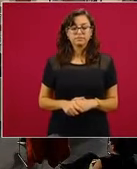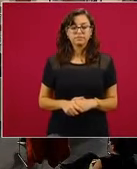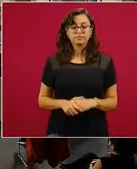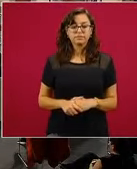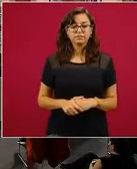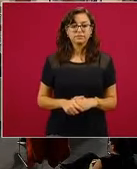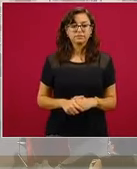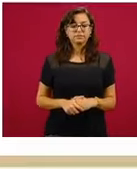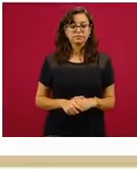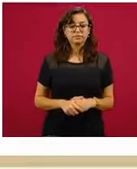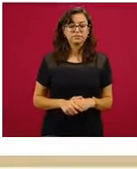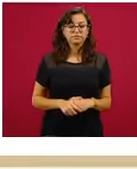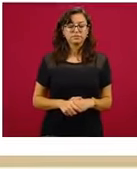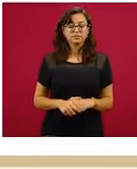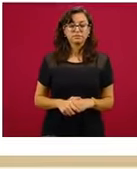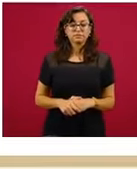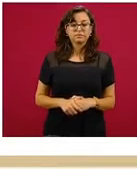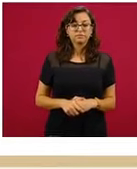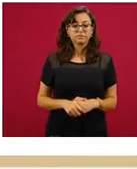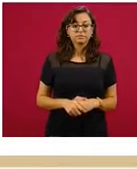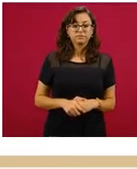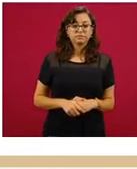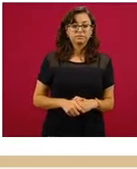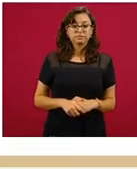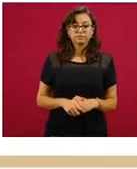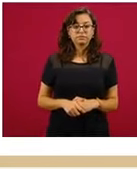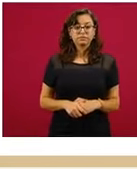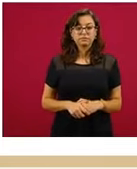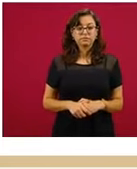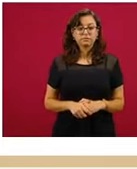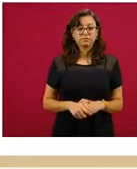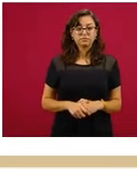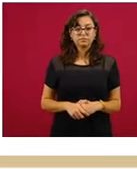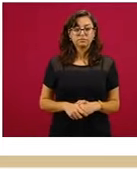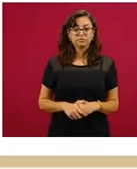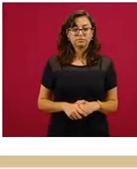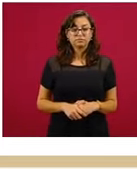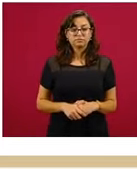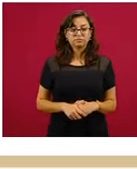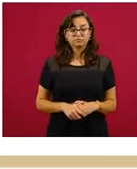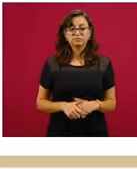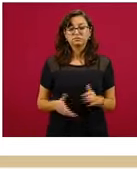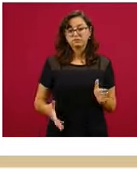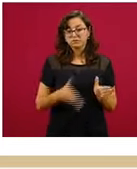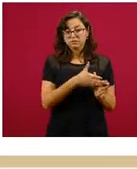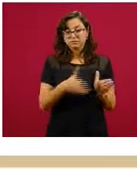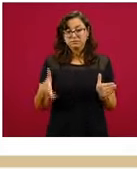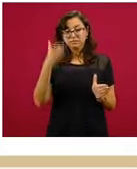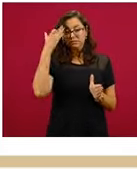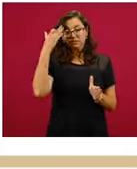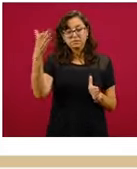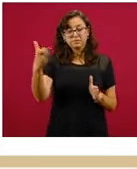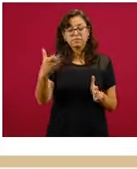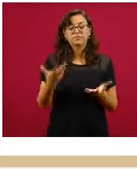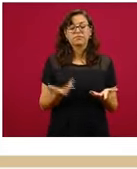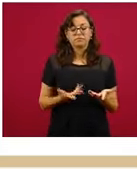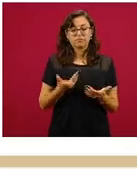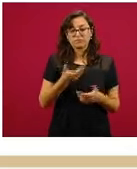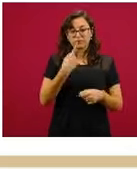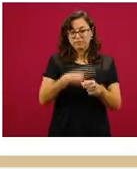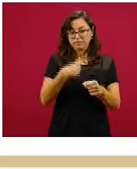Ok. Esta es la cohorta de tratamiento a lo largo del tiempo. ¿Cómo nos ha ido en los casos